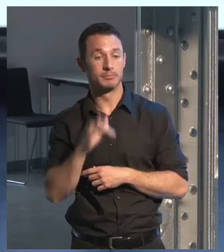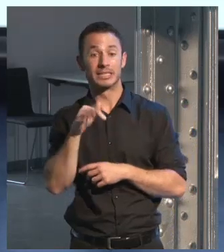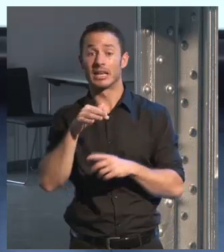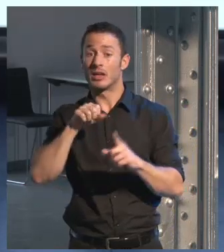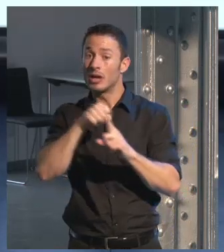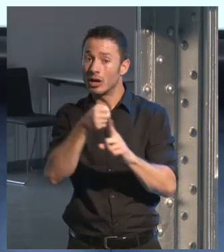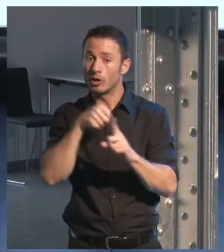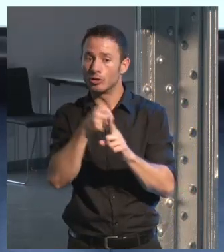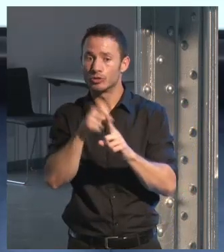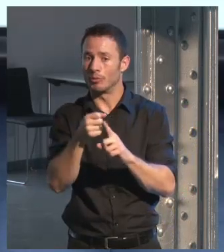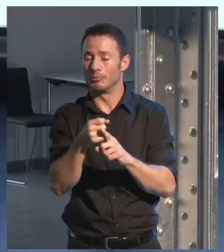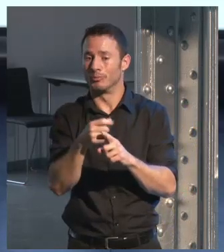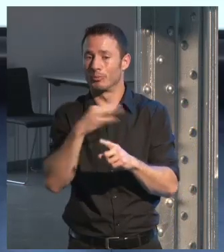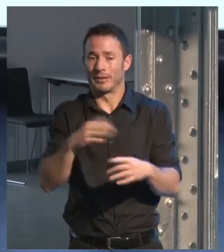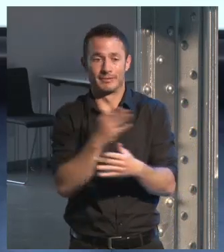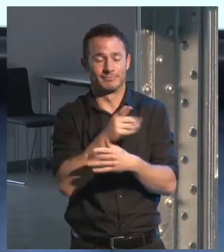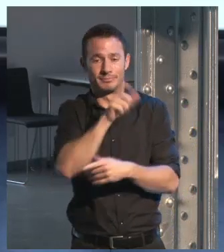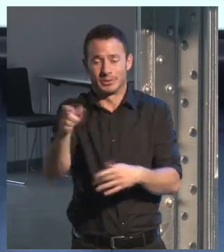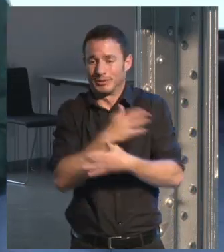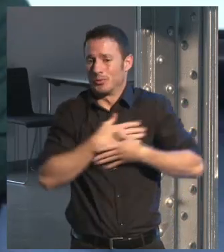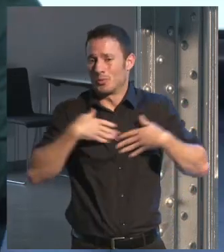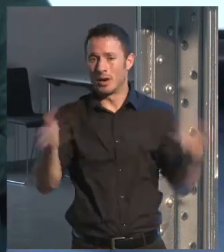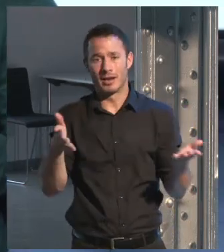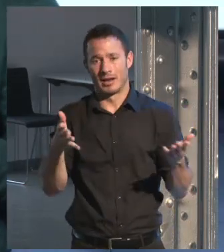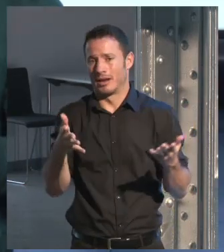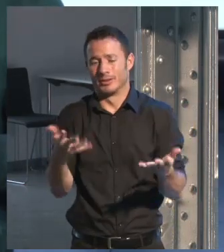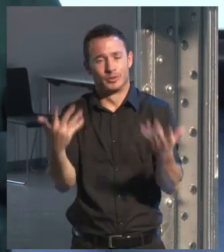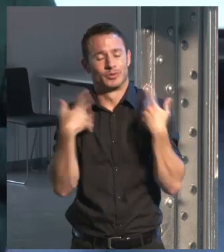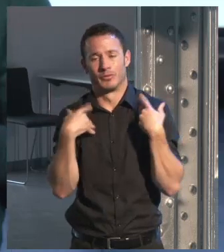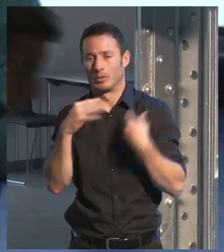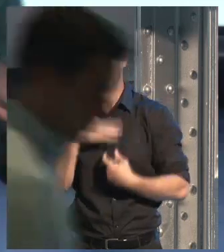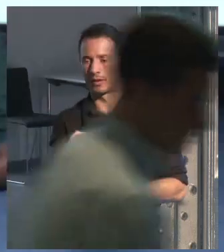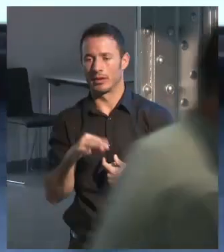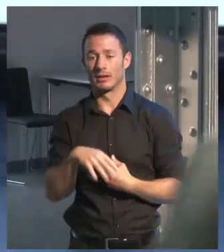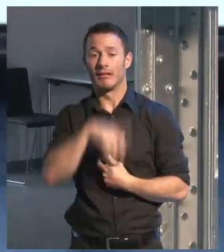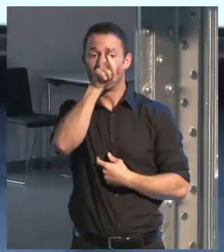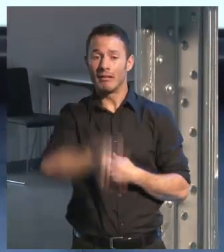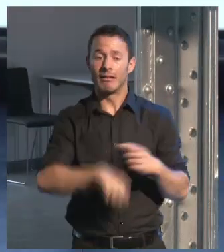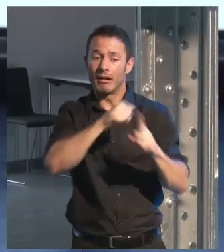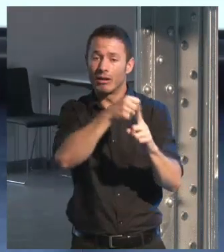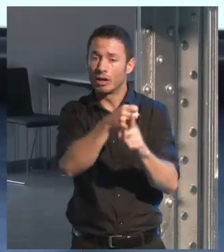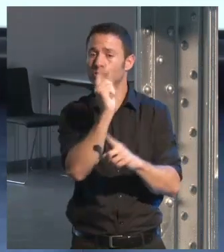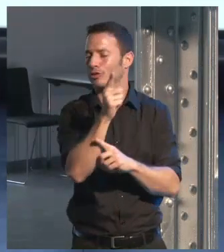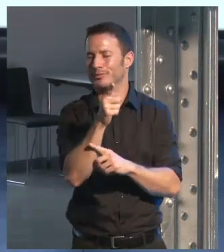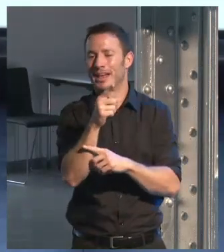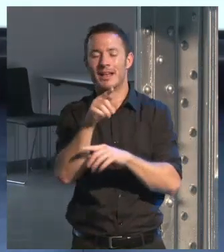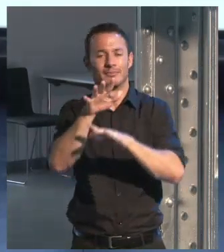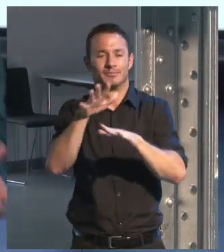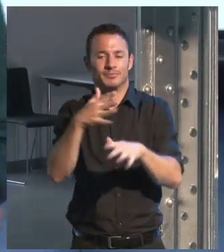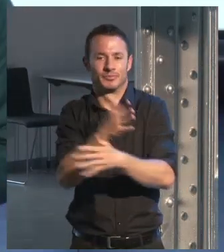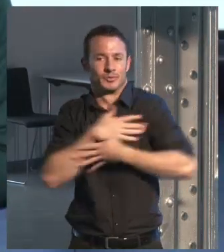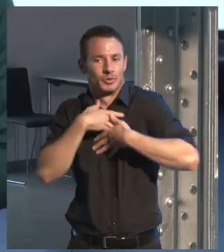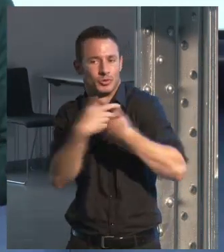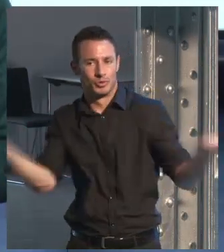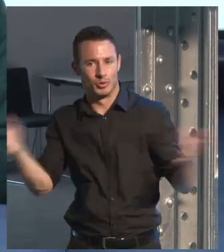Queríamos que este mensaje llegara al chico acosado, pero lo más importante, queríamos que llegara a la gran mayoría, son los testigos, el resto de alumnos de un